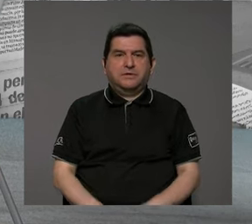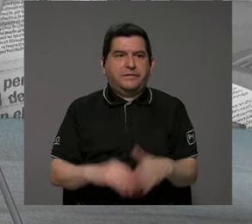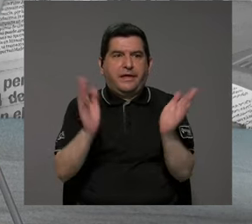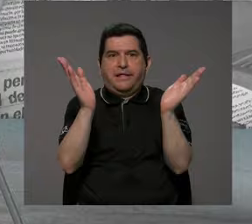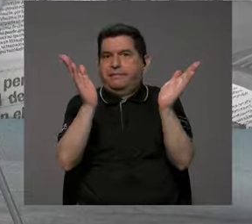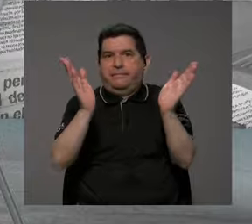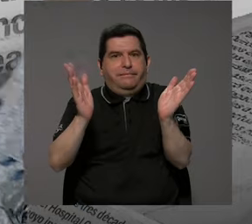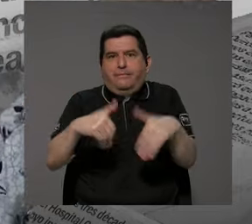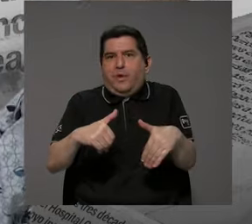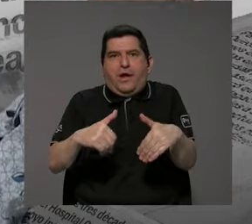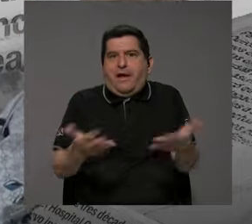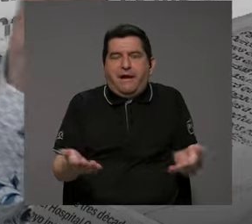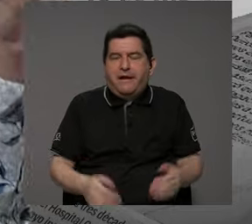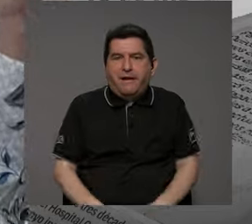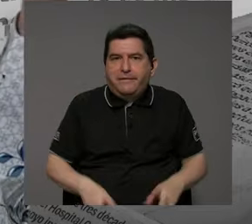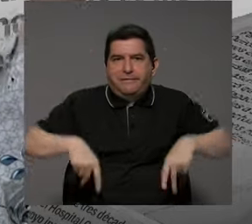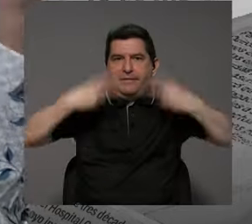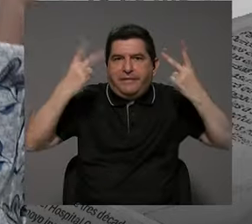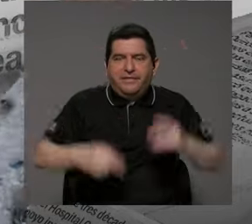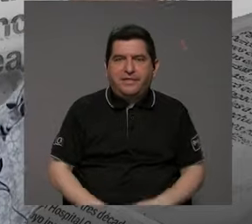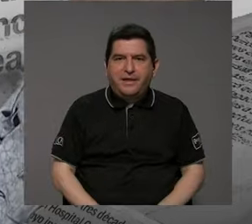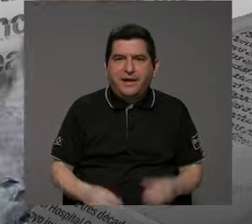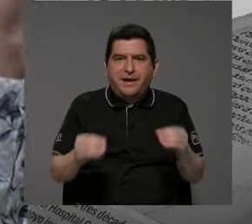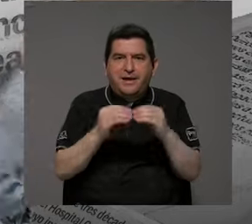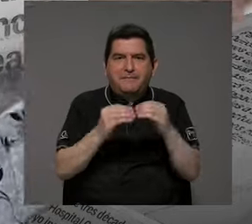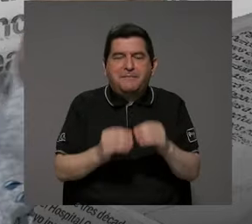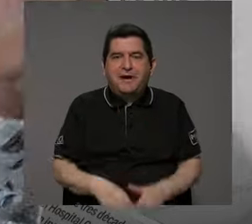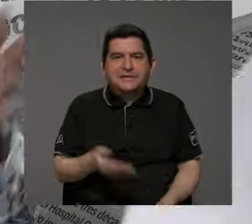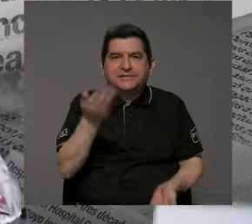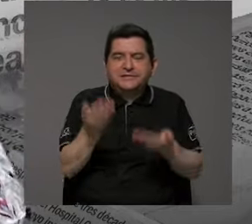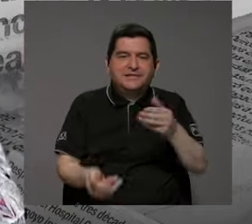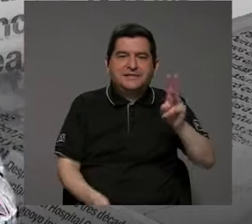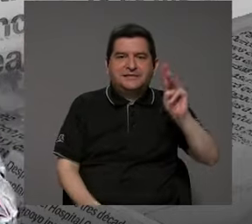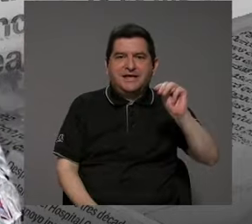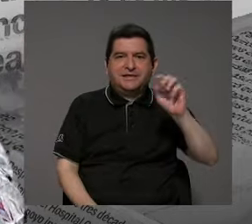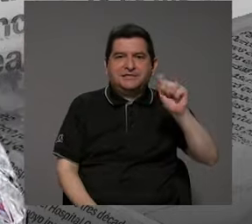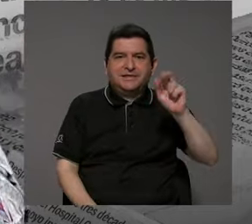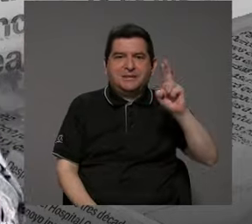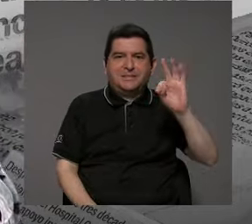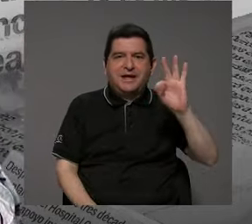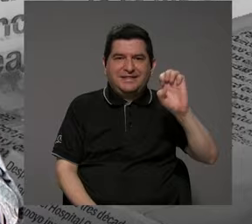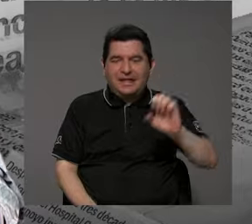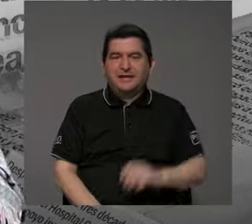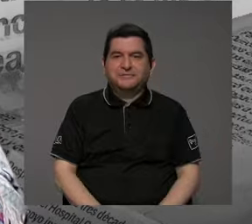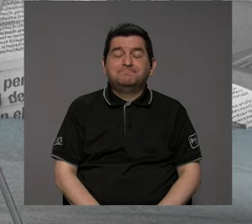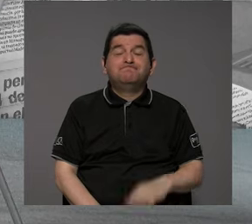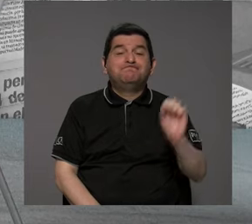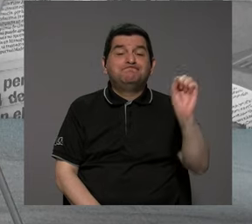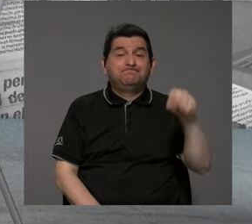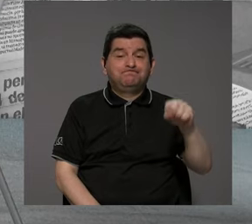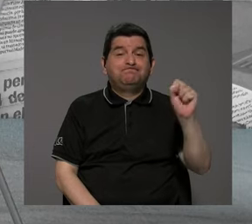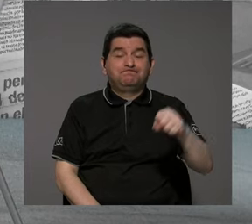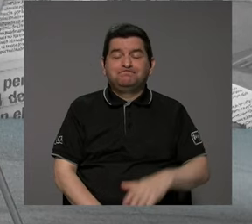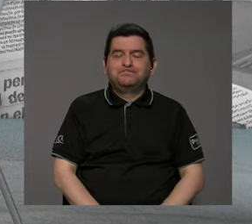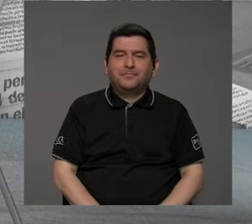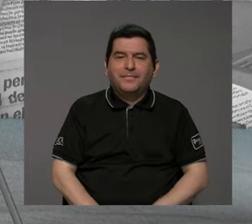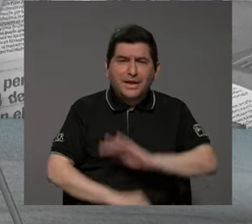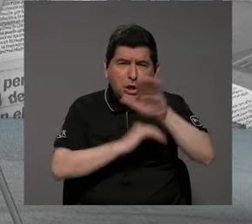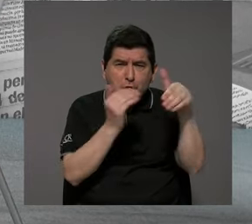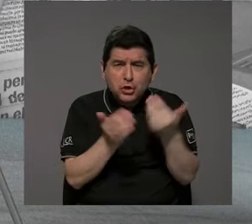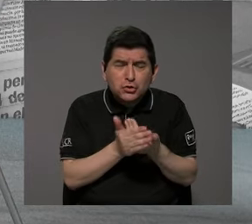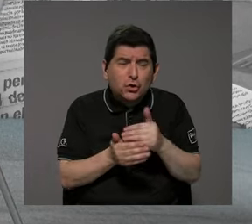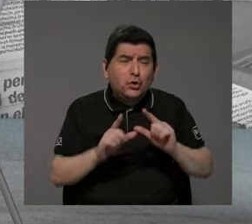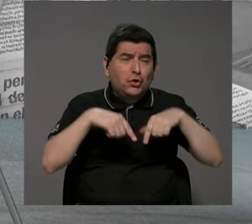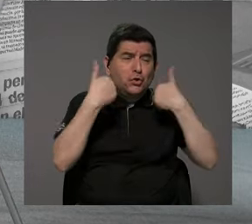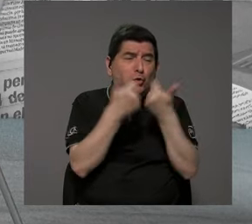haber pero tiene más vida el planeta Marte que es el río sí Entonces es tenemos todo todo